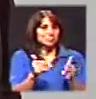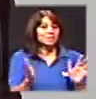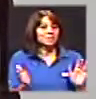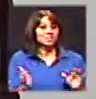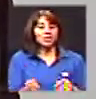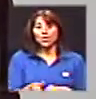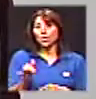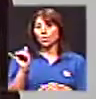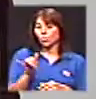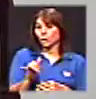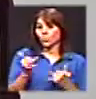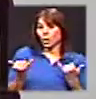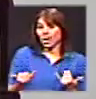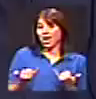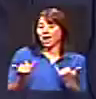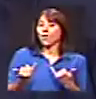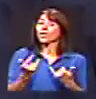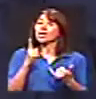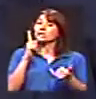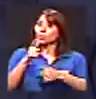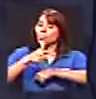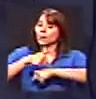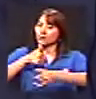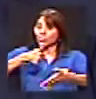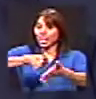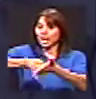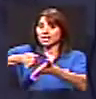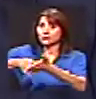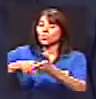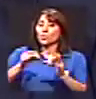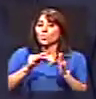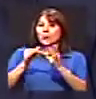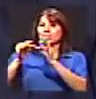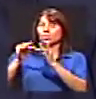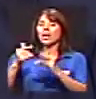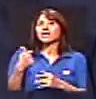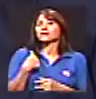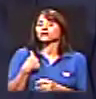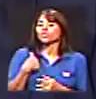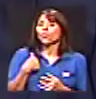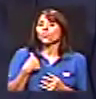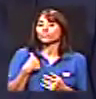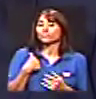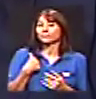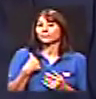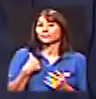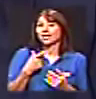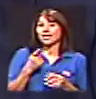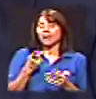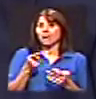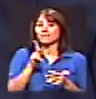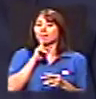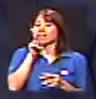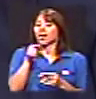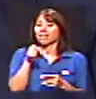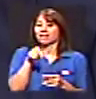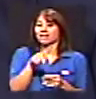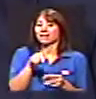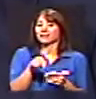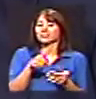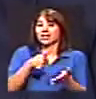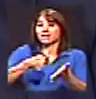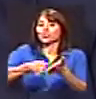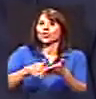Bueno, esta es una elección muy particular. Yo llego a esta elección de manera casi que casuística.